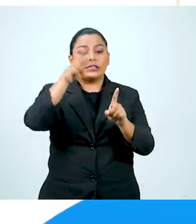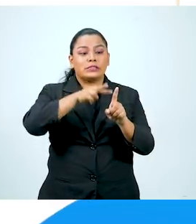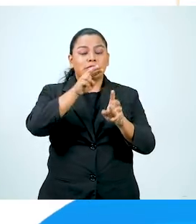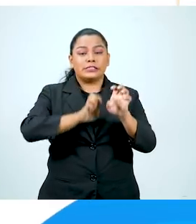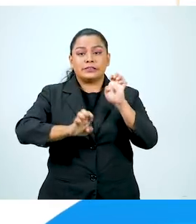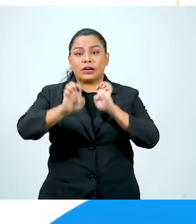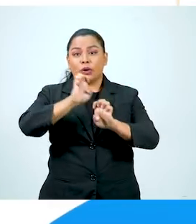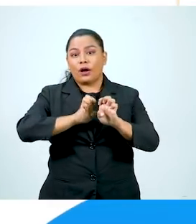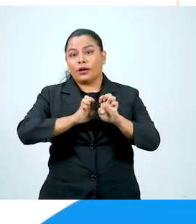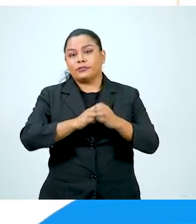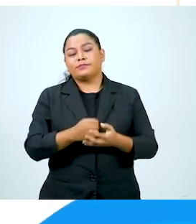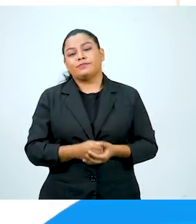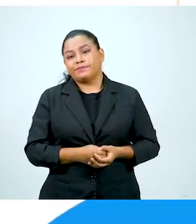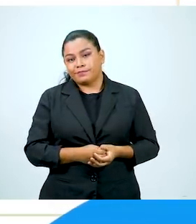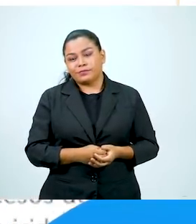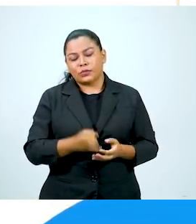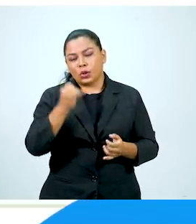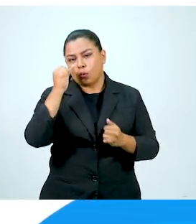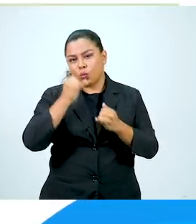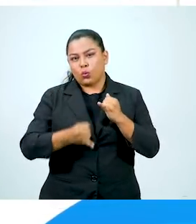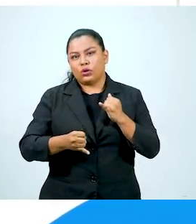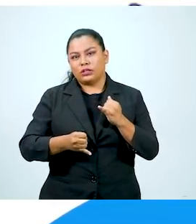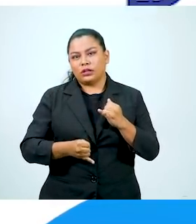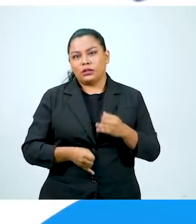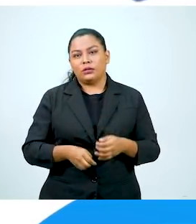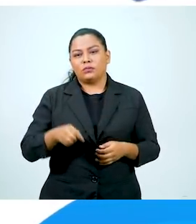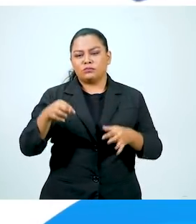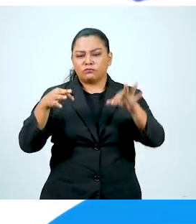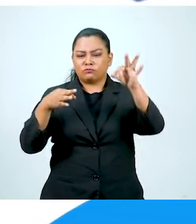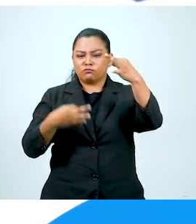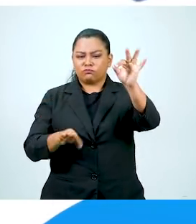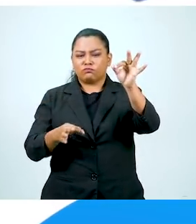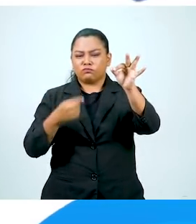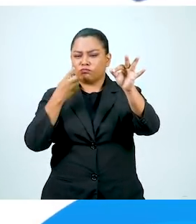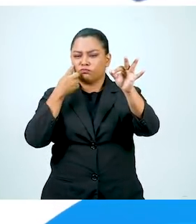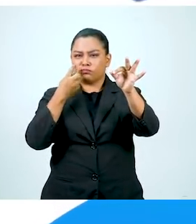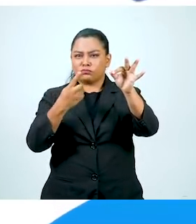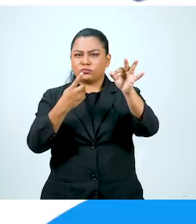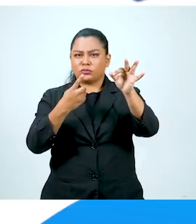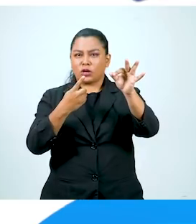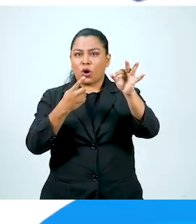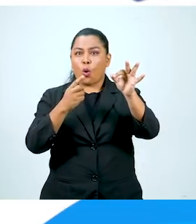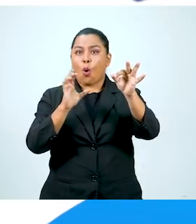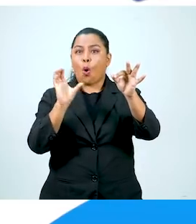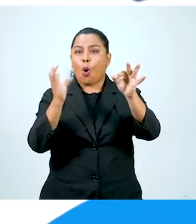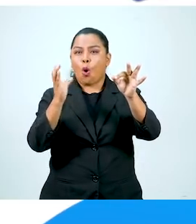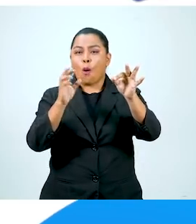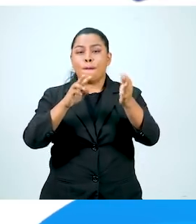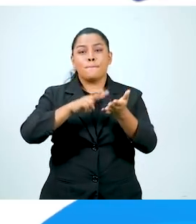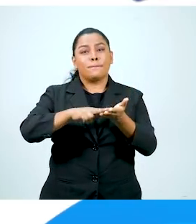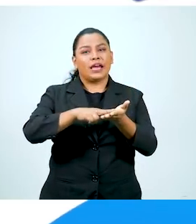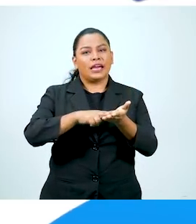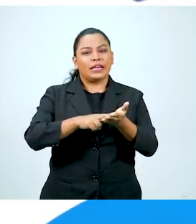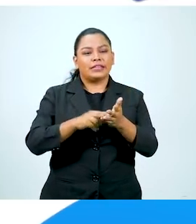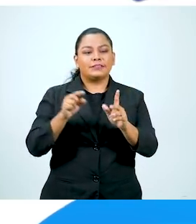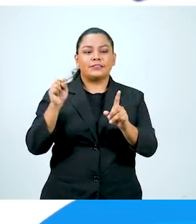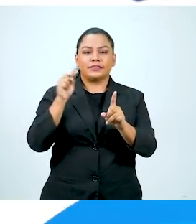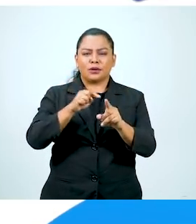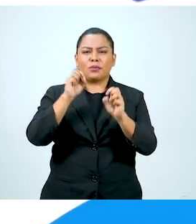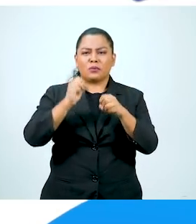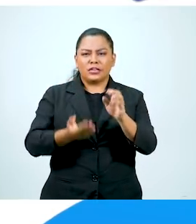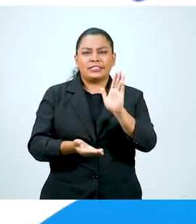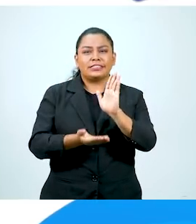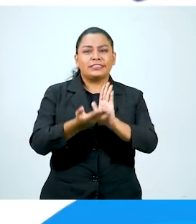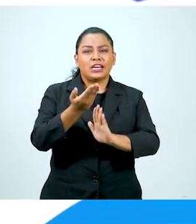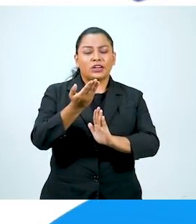con que serán evaluados. Por último, en esta página encontramos en un tono verde las orientaciones para